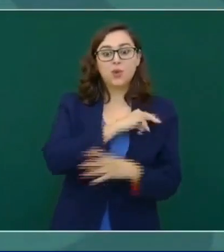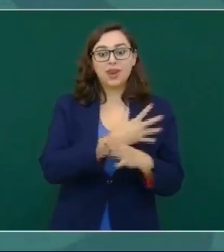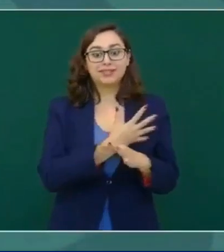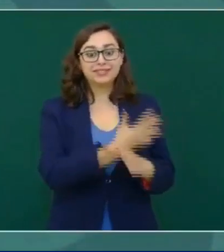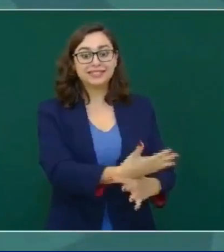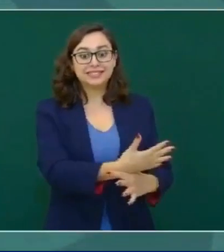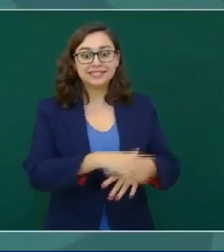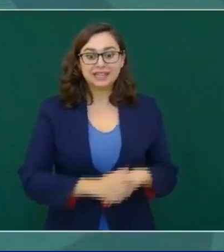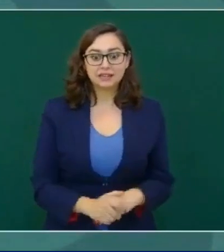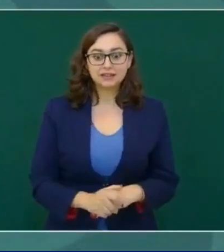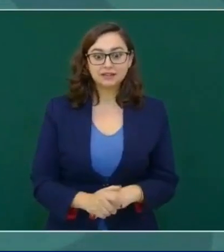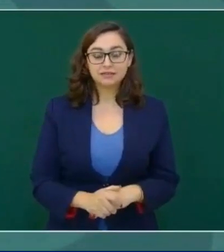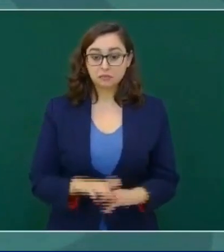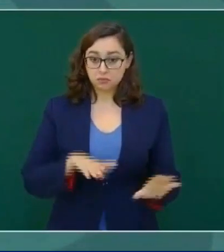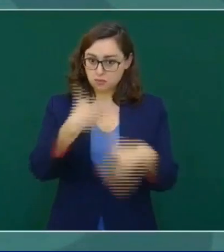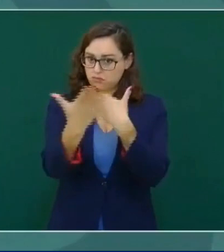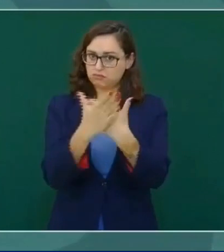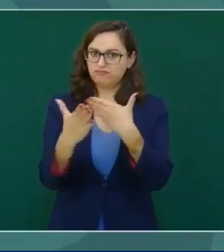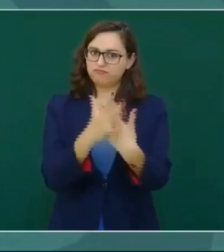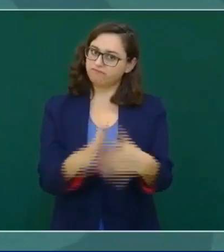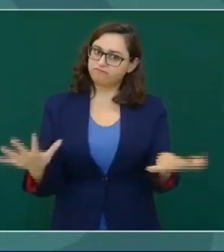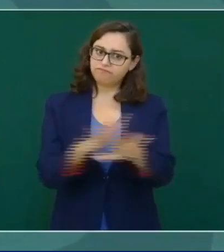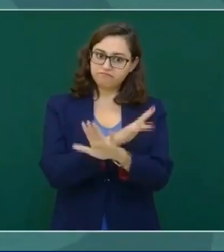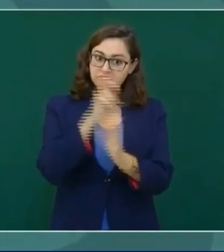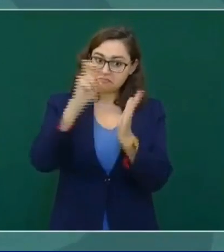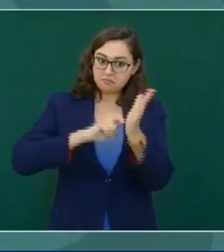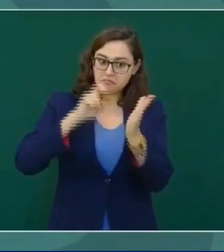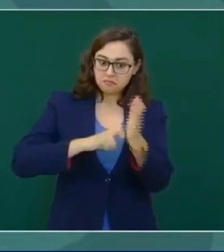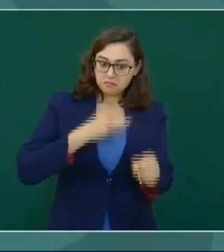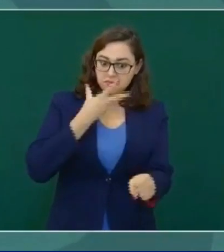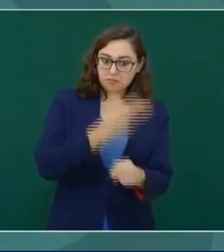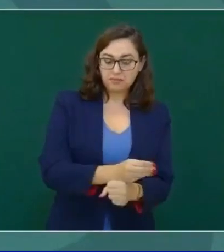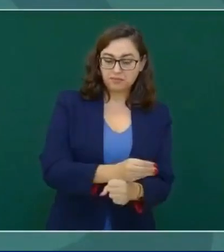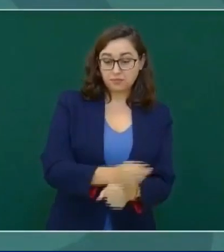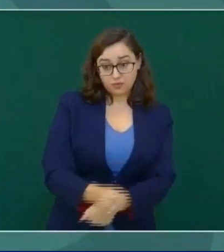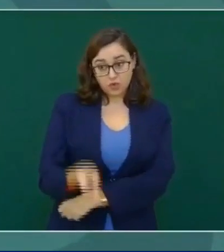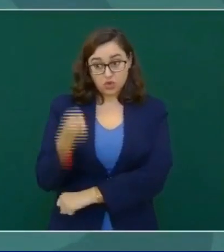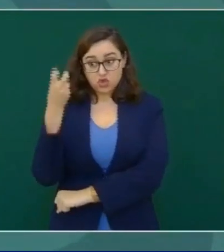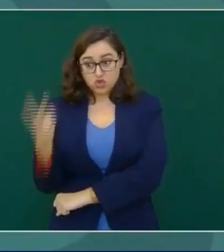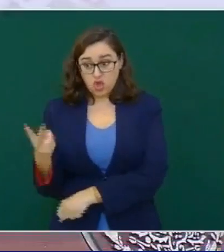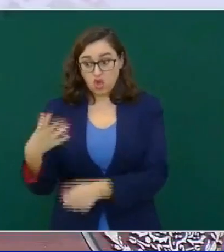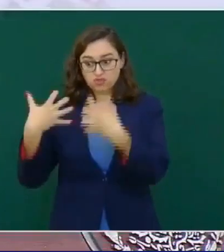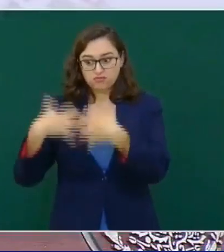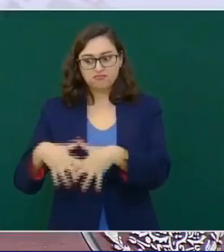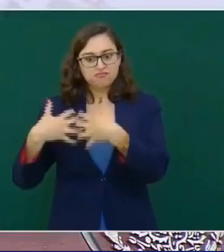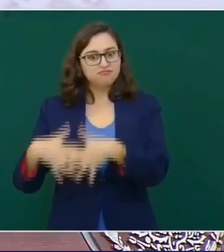Entonces, nada más con ese cambio, en vez de 2 turbinas,